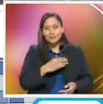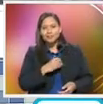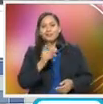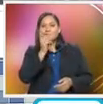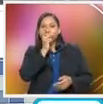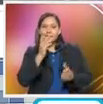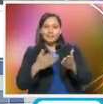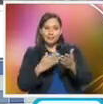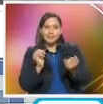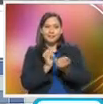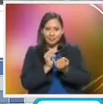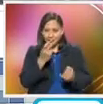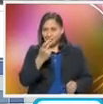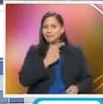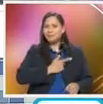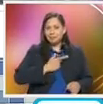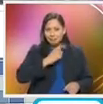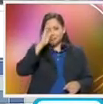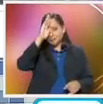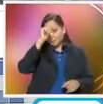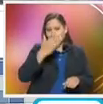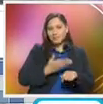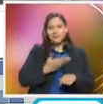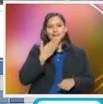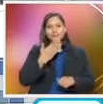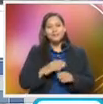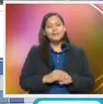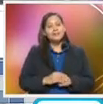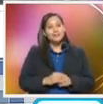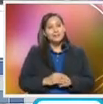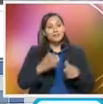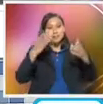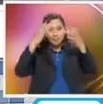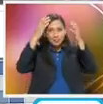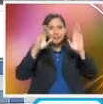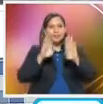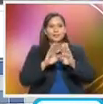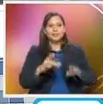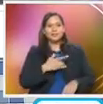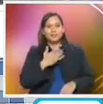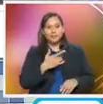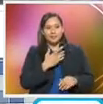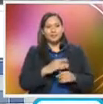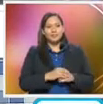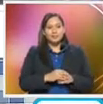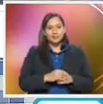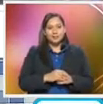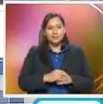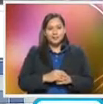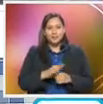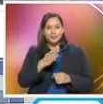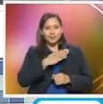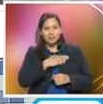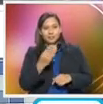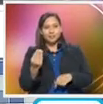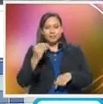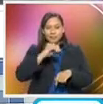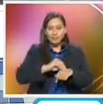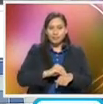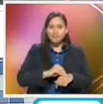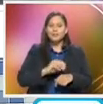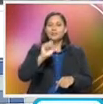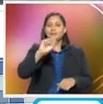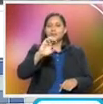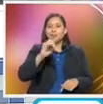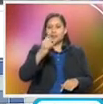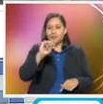papá que le entrara más, pues, en la Eso me cocina gusta, también. ¿no? Muy bien. Chef, ¿qué Pues te bueno, parece si dímelo. Vamos a ir poniendo la soya. Vamos Sí.